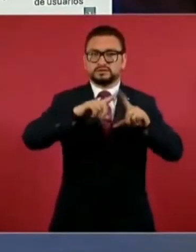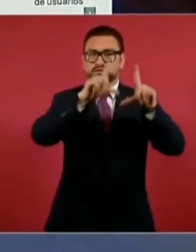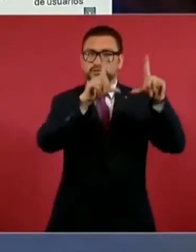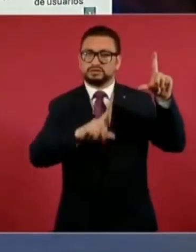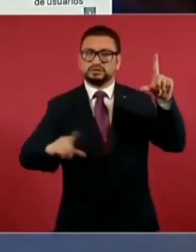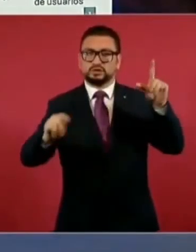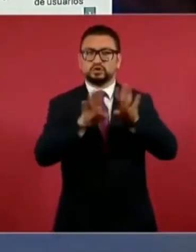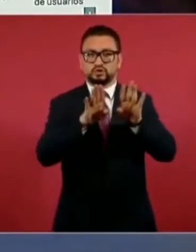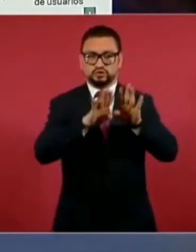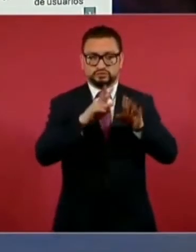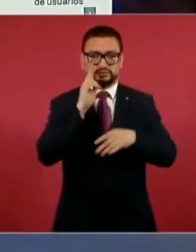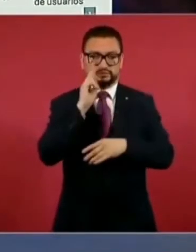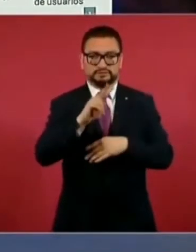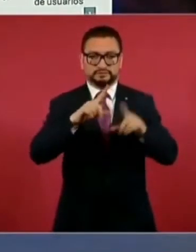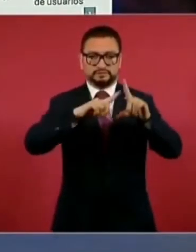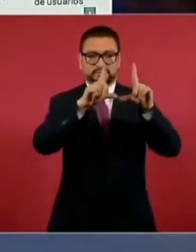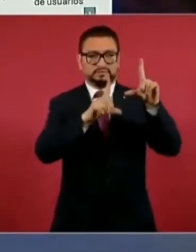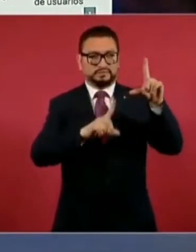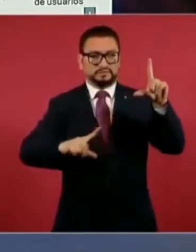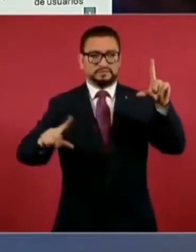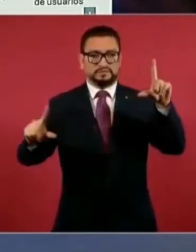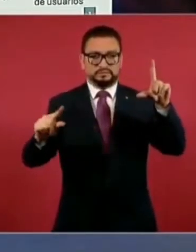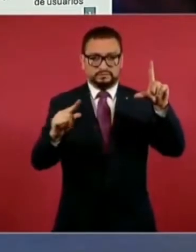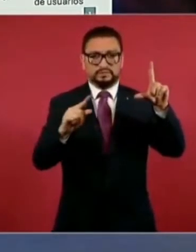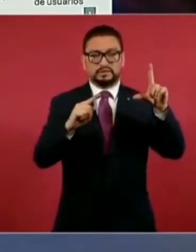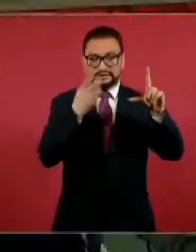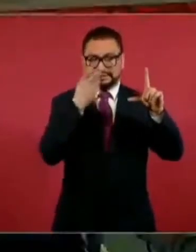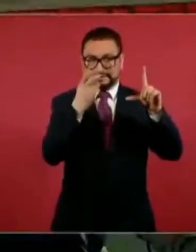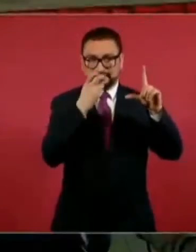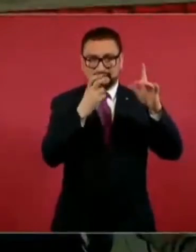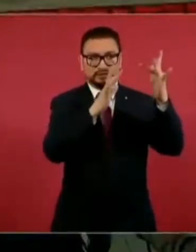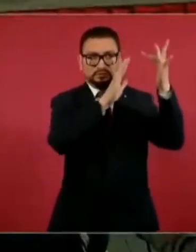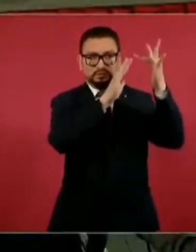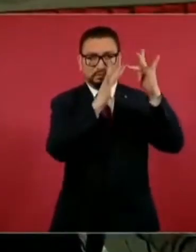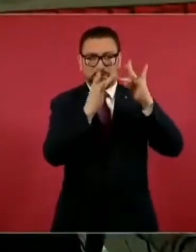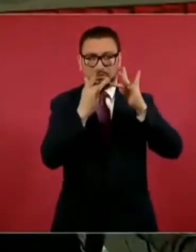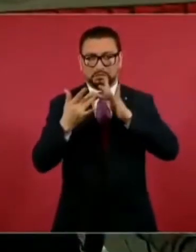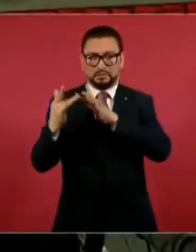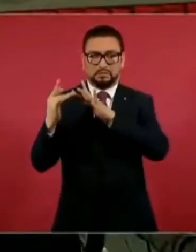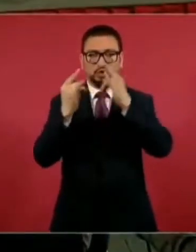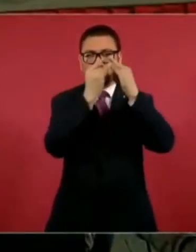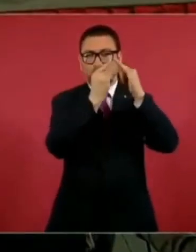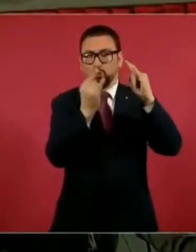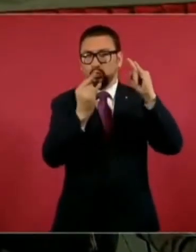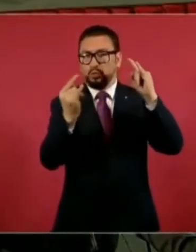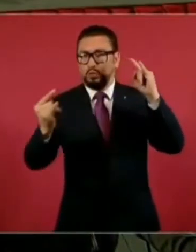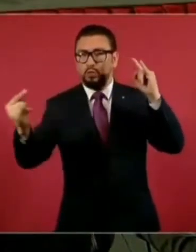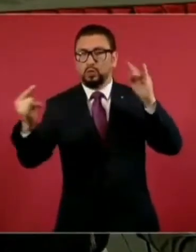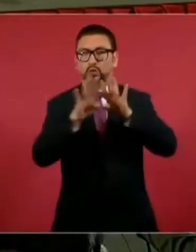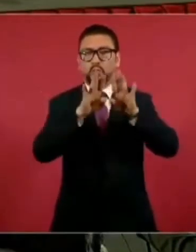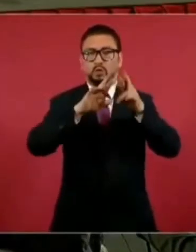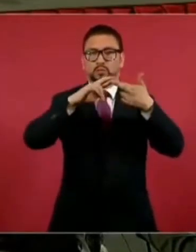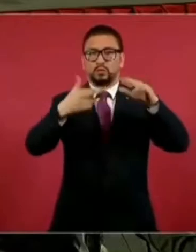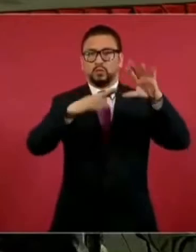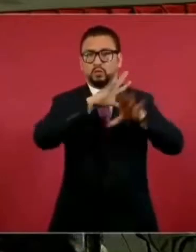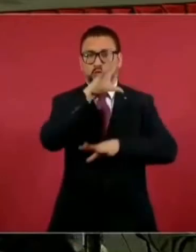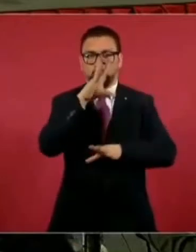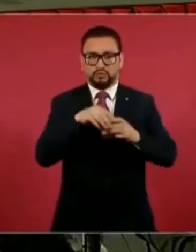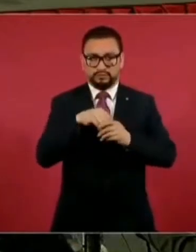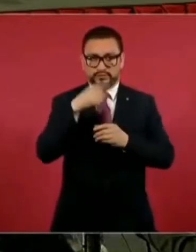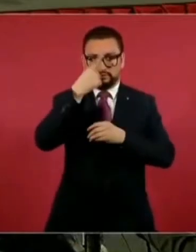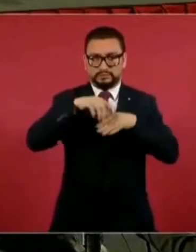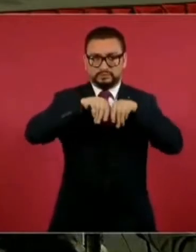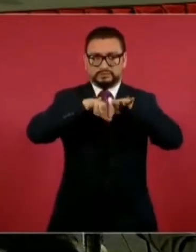mapa tenemos una representación simplificada de lo que es la red completa de transmisión de todo el sistema eléctrico